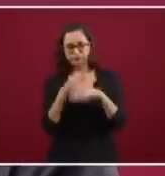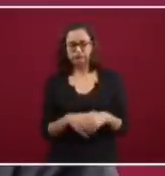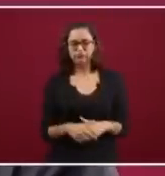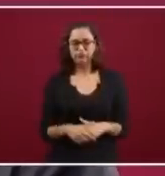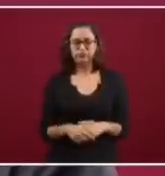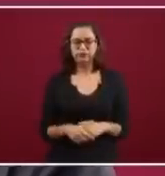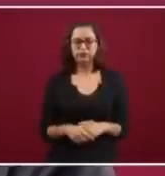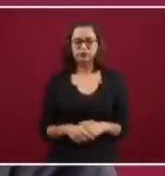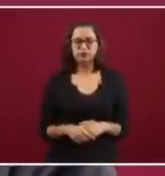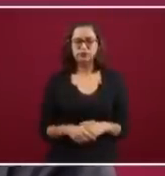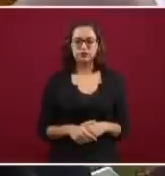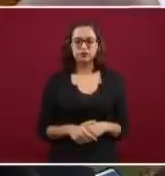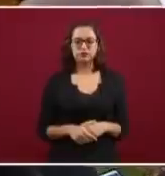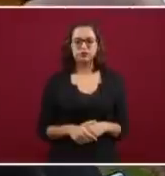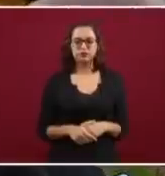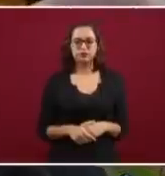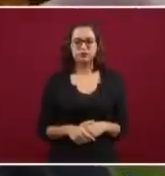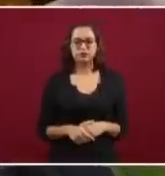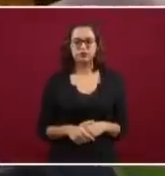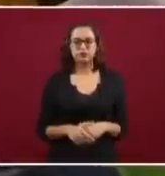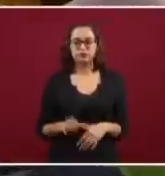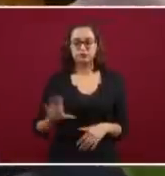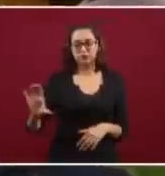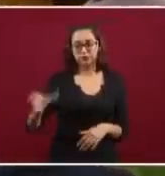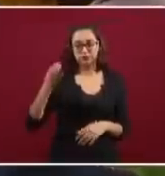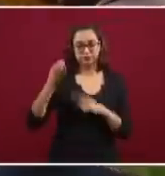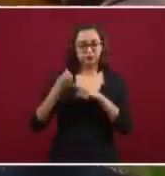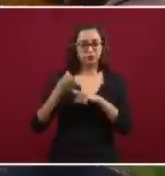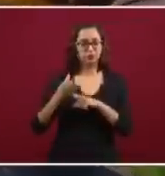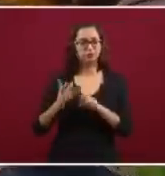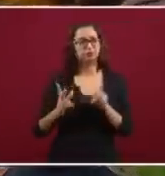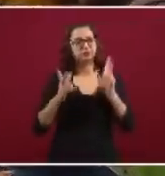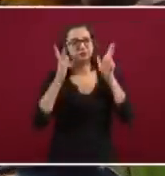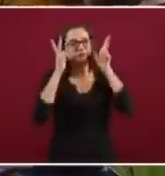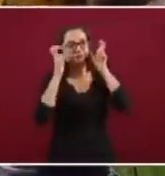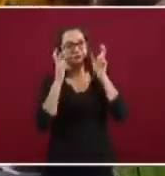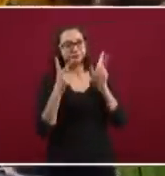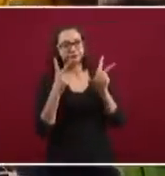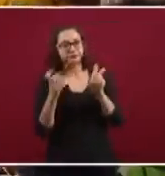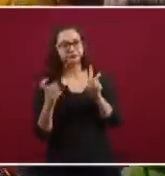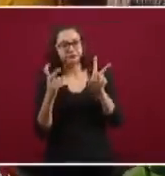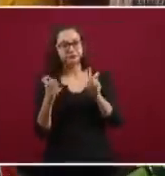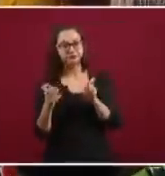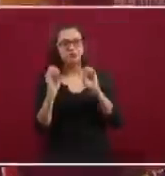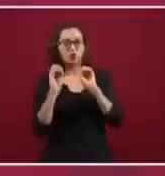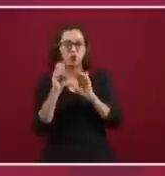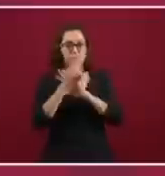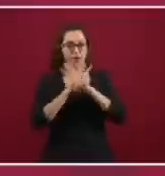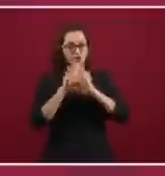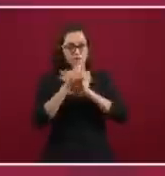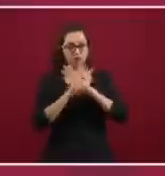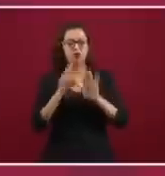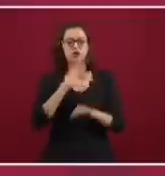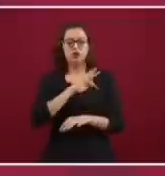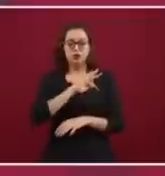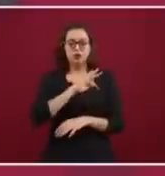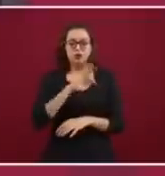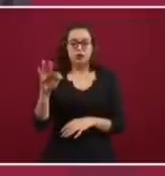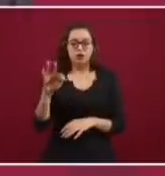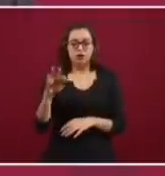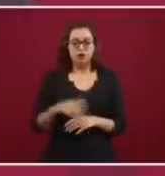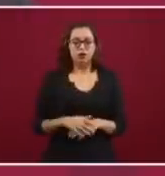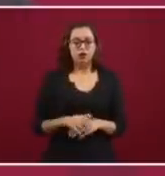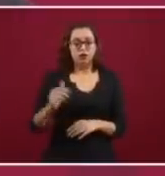se tiene un teléfono y puede servir de micrófono y alguien puede estar grabando. No solo